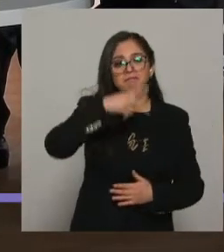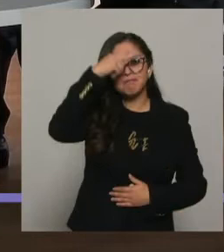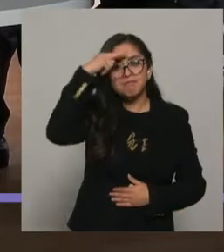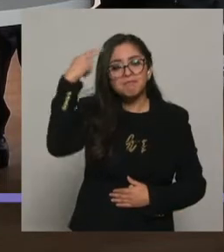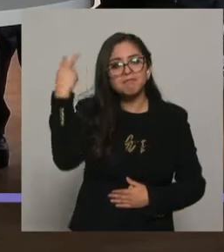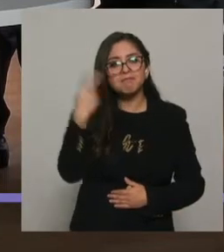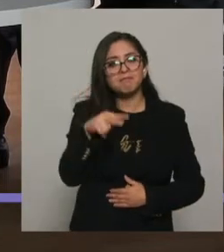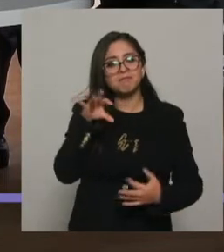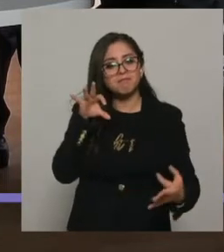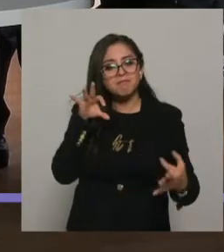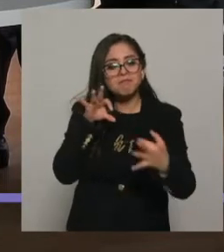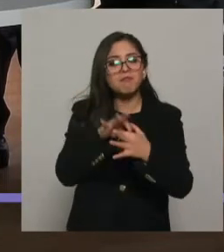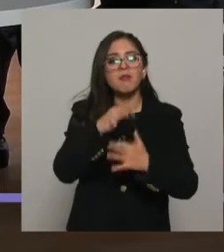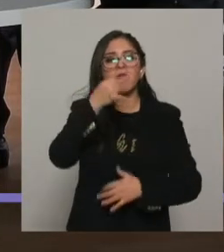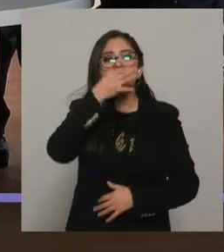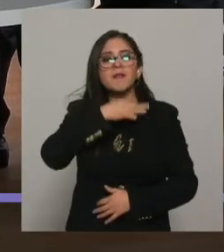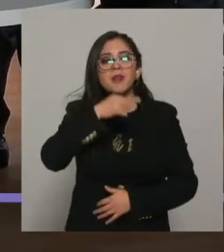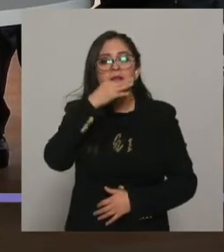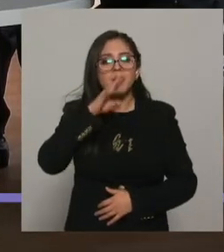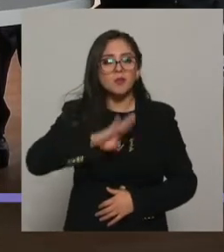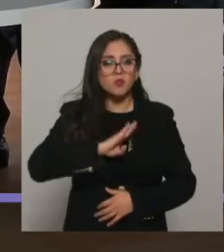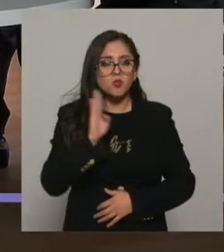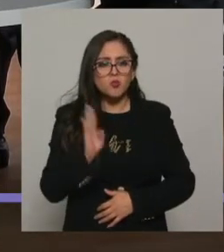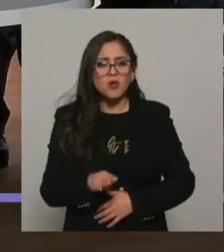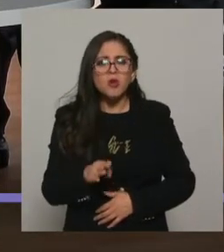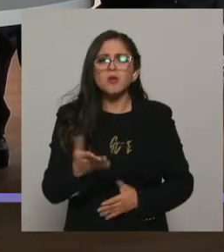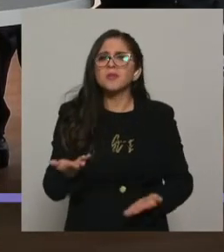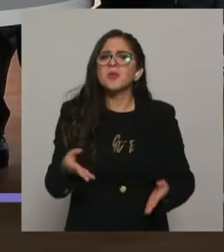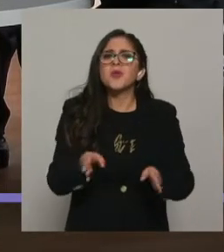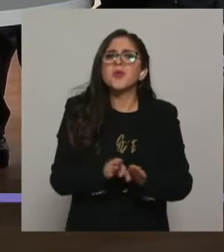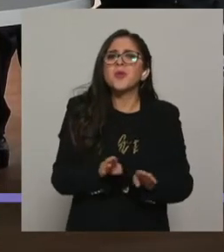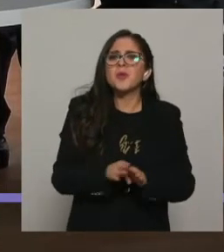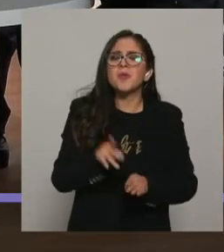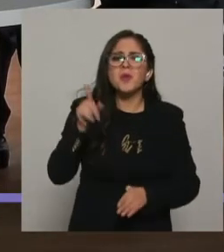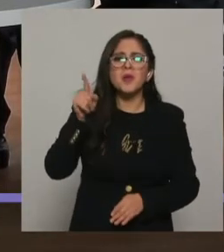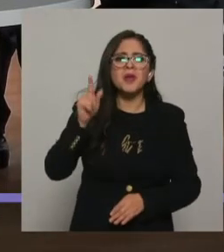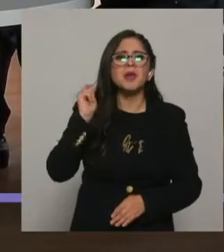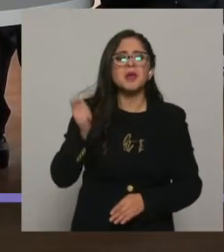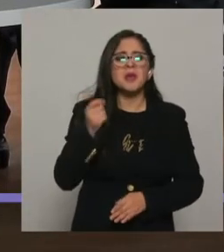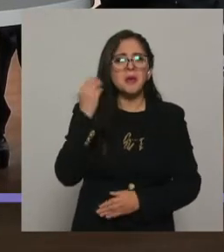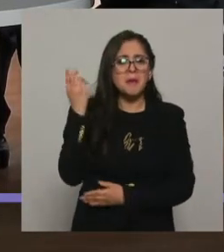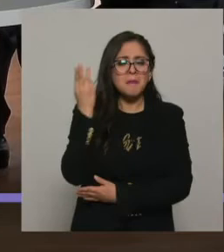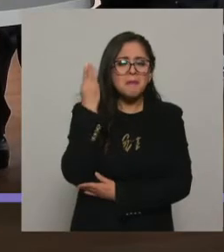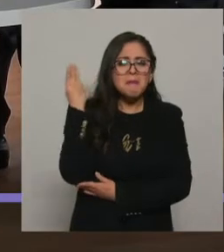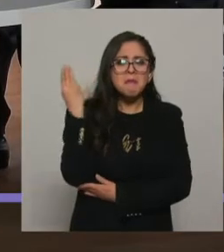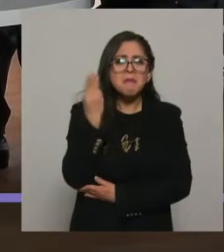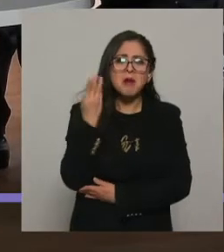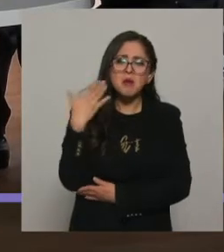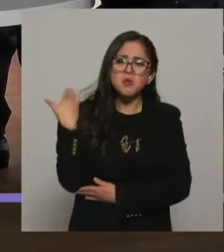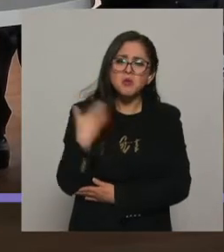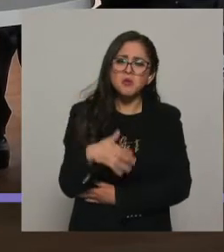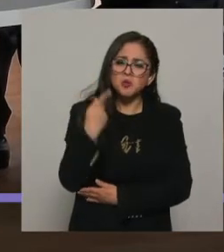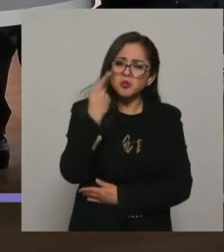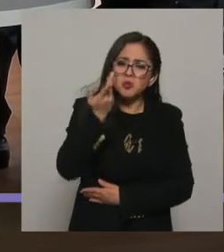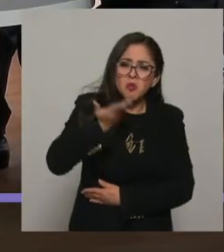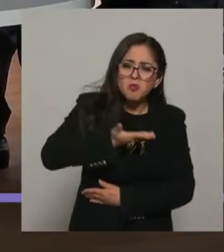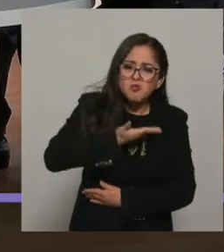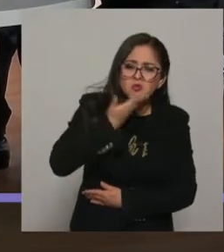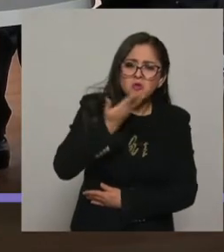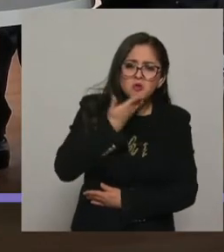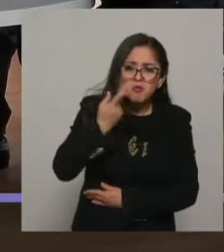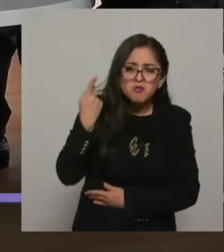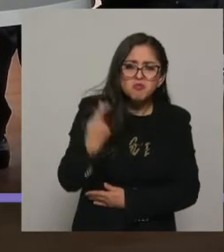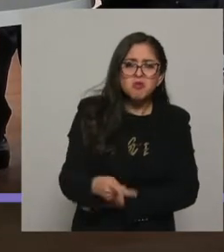gran fiesta de los muertos. ¿Cómo se vive en Milpalta, una de las alcaldías con mayor arraigo, y además que nos puede decir el